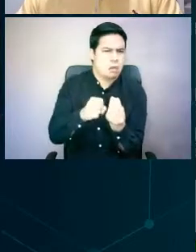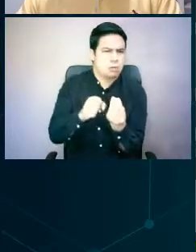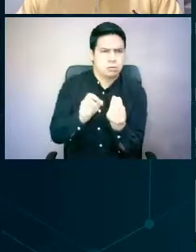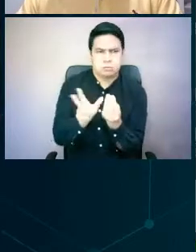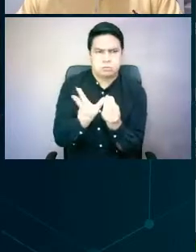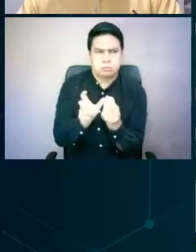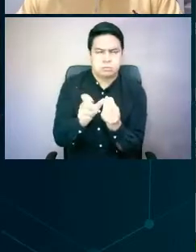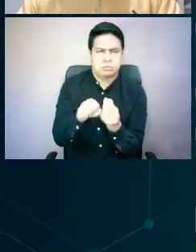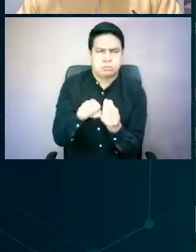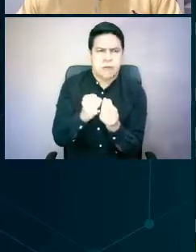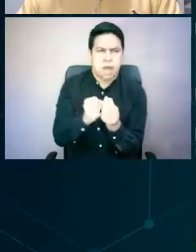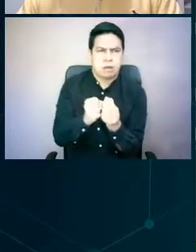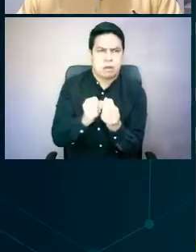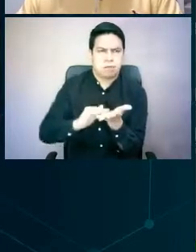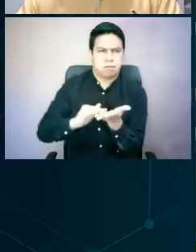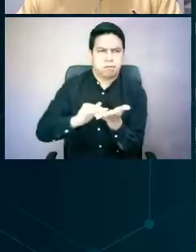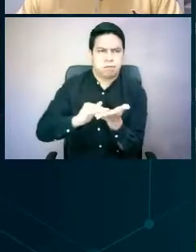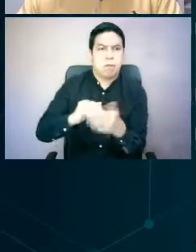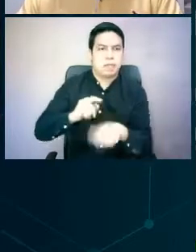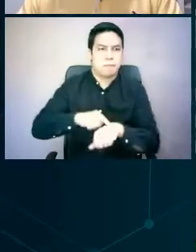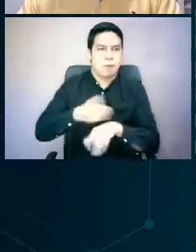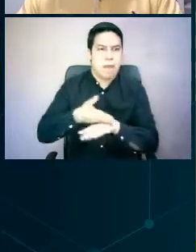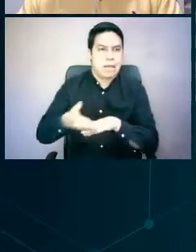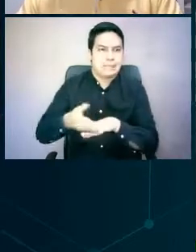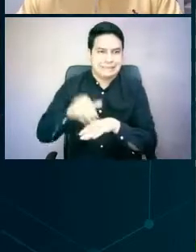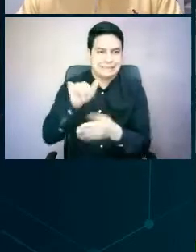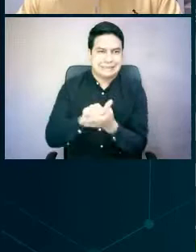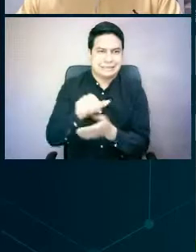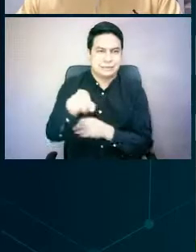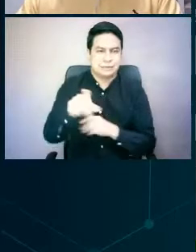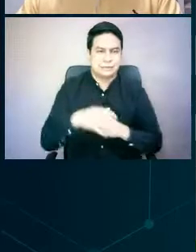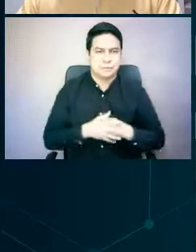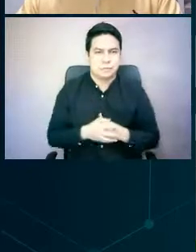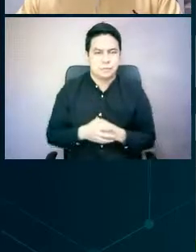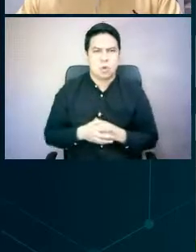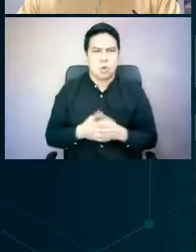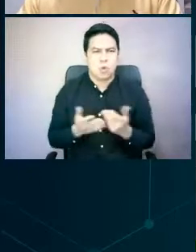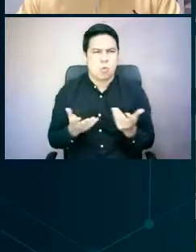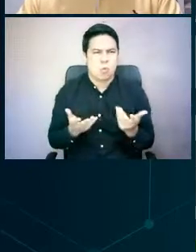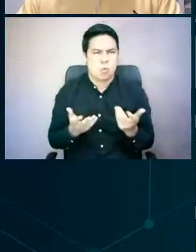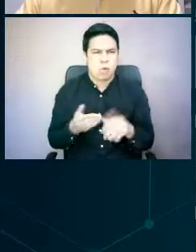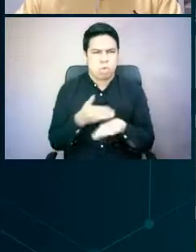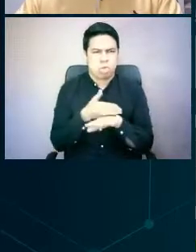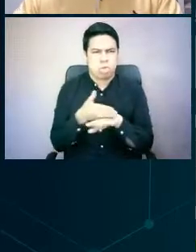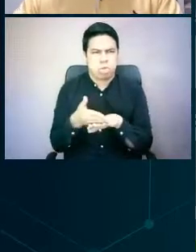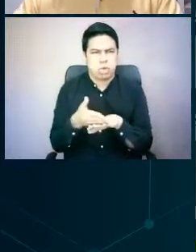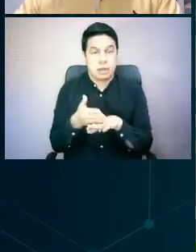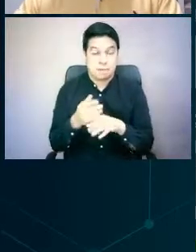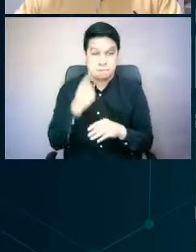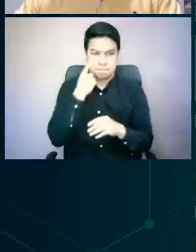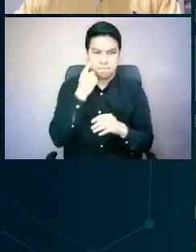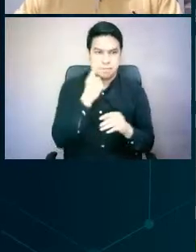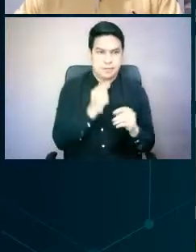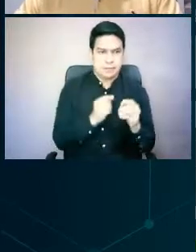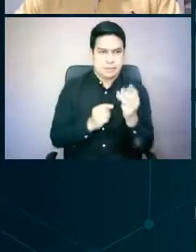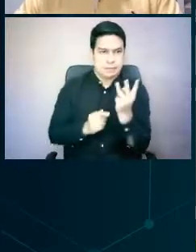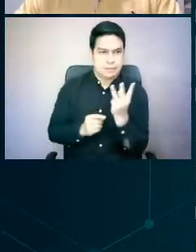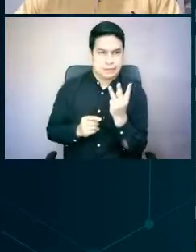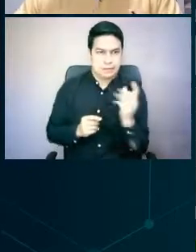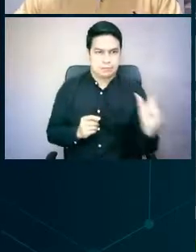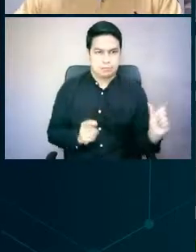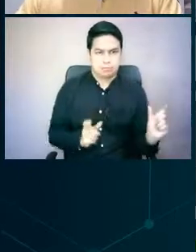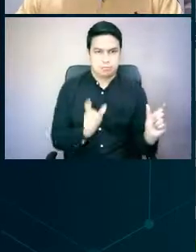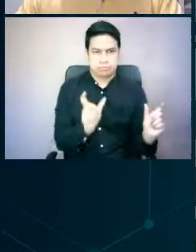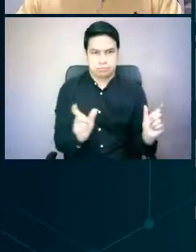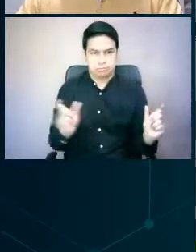canales de la red de comunicación consta de tres partes. La primera es el retardo asociado a la interfaz entre el relé y